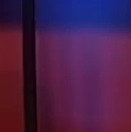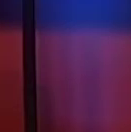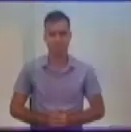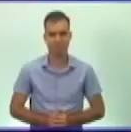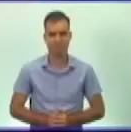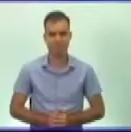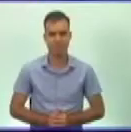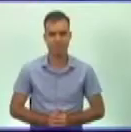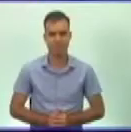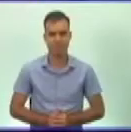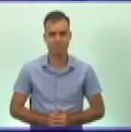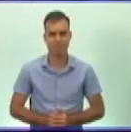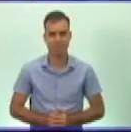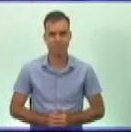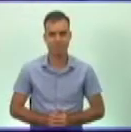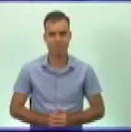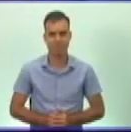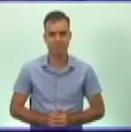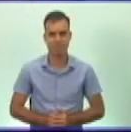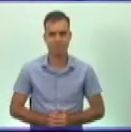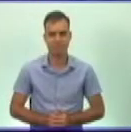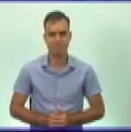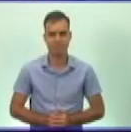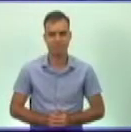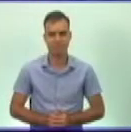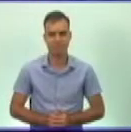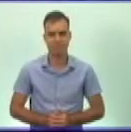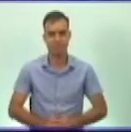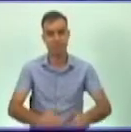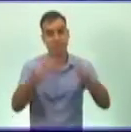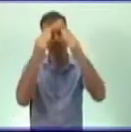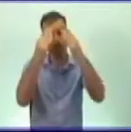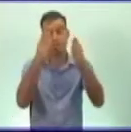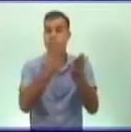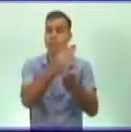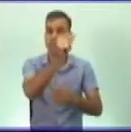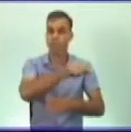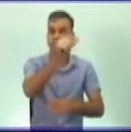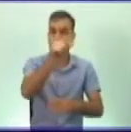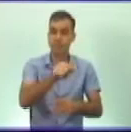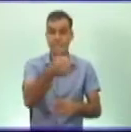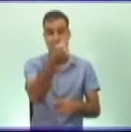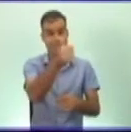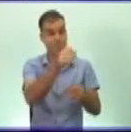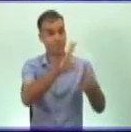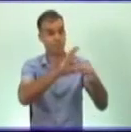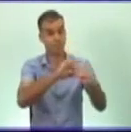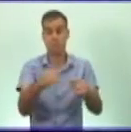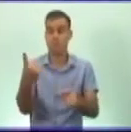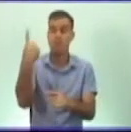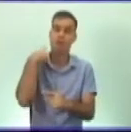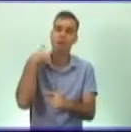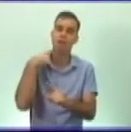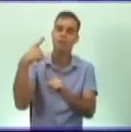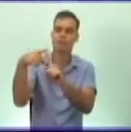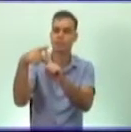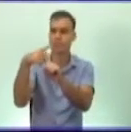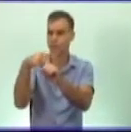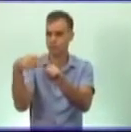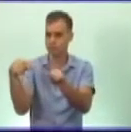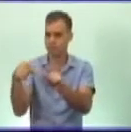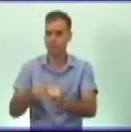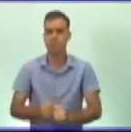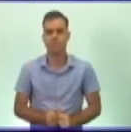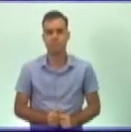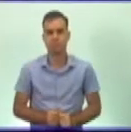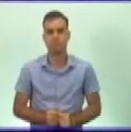Un saludo a todos los estudiantes de 10º grado y de primer año de la enseñanza técnica y profesional,